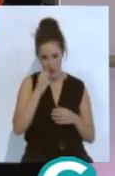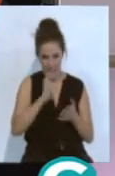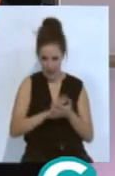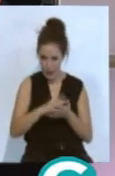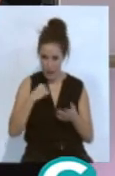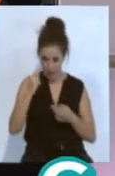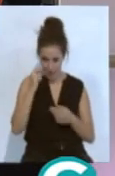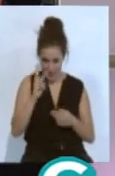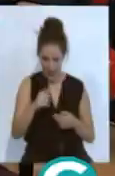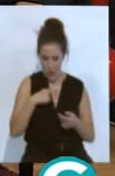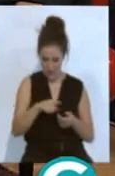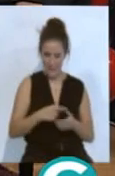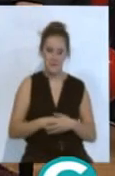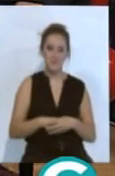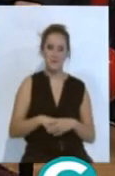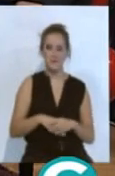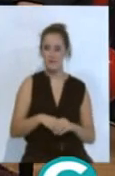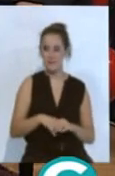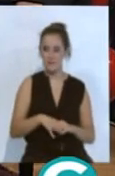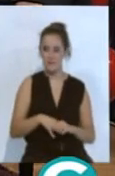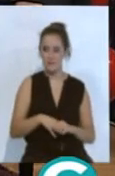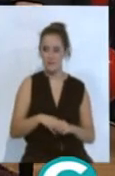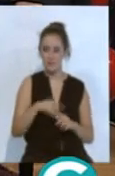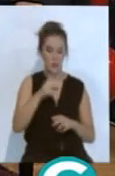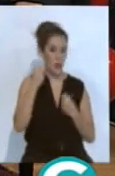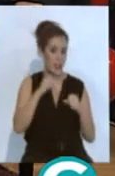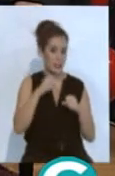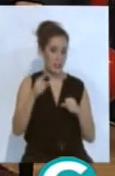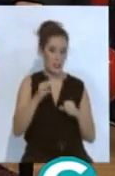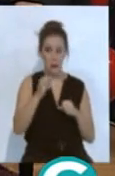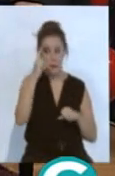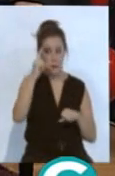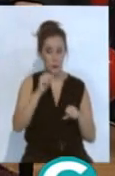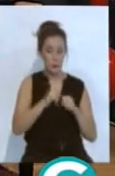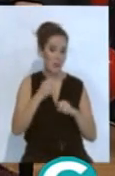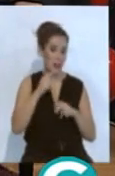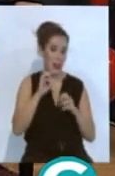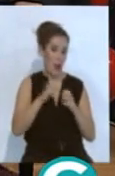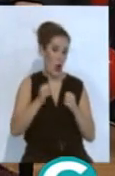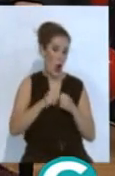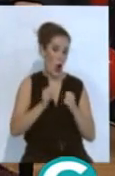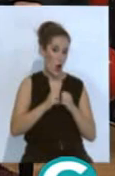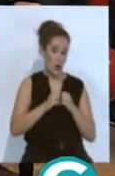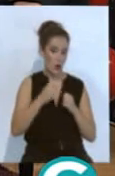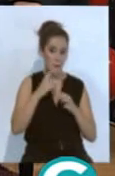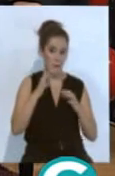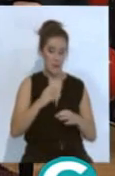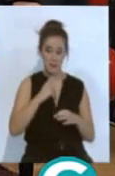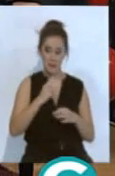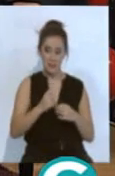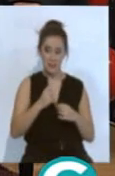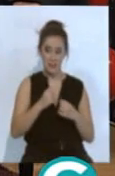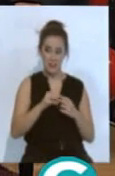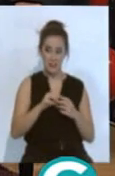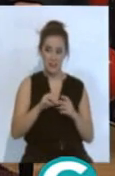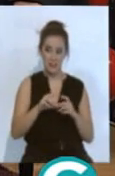ti. Dice yo, ¿qué hay? Mira, Carlito, esto es el ensayo de los del puntazo en el coco, si no recuerdo mal, que precisamente ahí es donde se